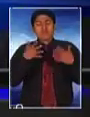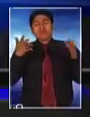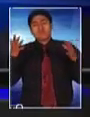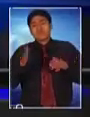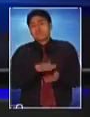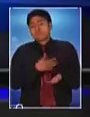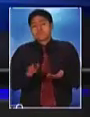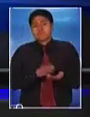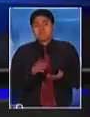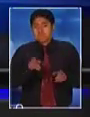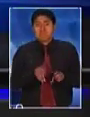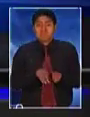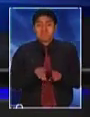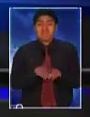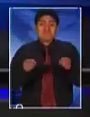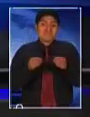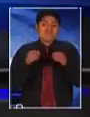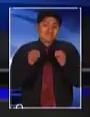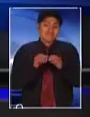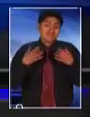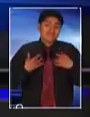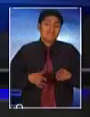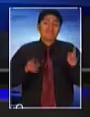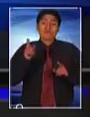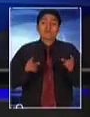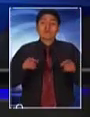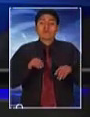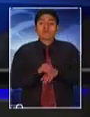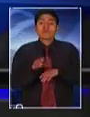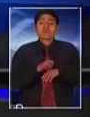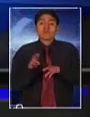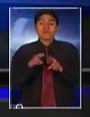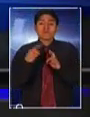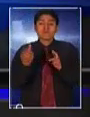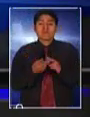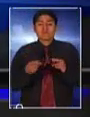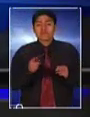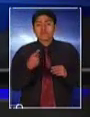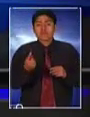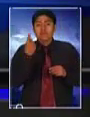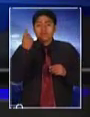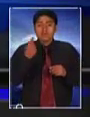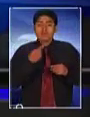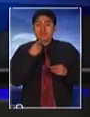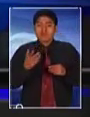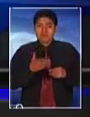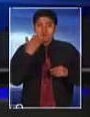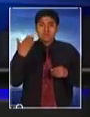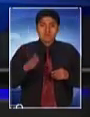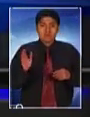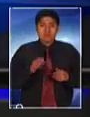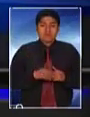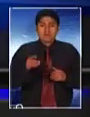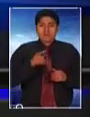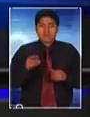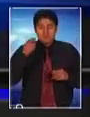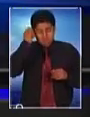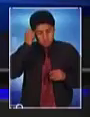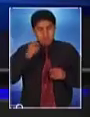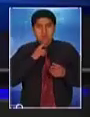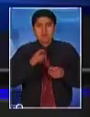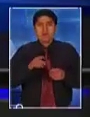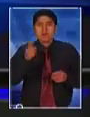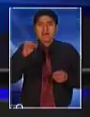brillaron por su ausencia. Y también, lo más lamentable, algunos consejeros regionales. El único que estuvo presente fue el